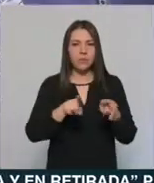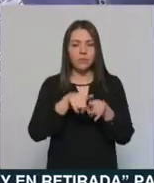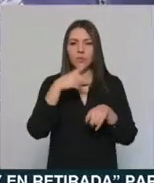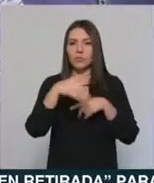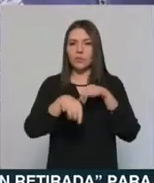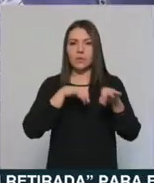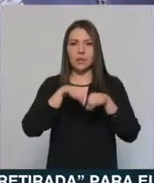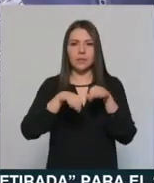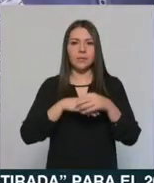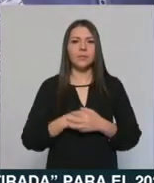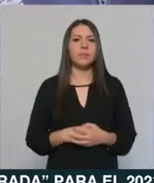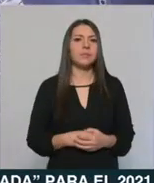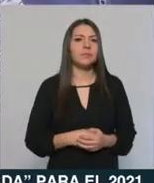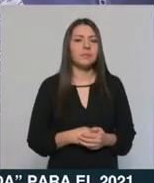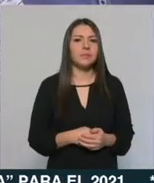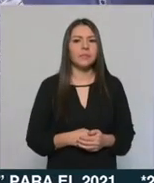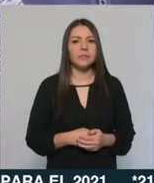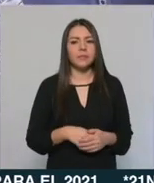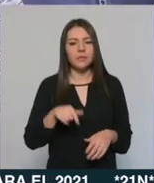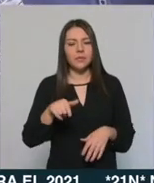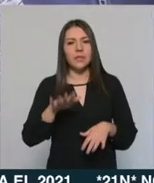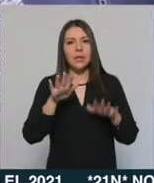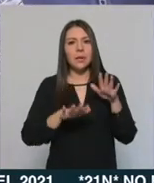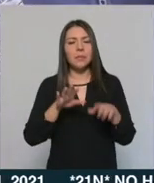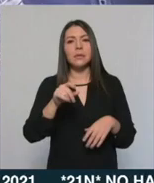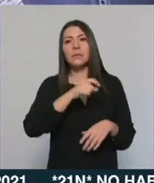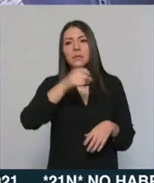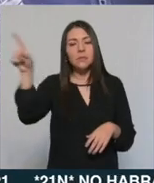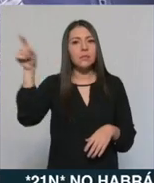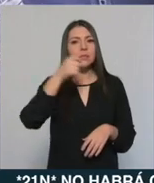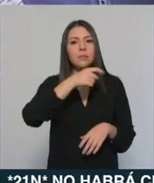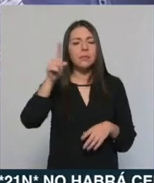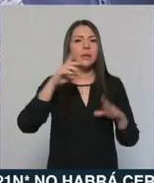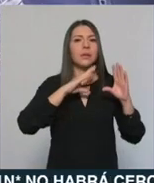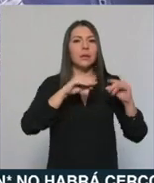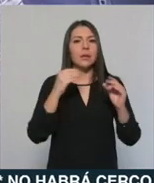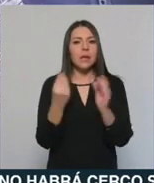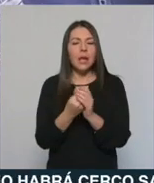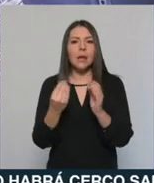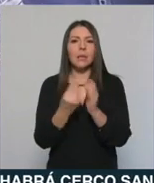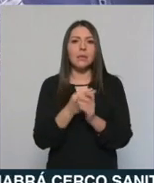ya es muy seguido que nos mandan a capacitaciones para